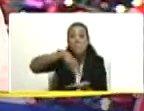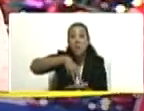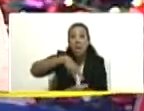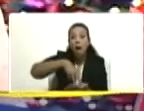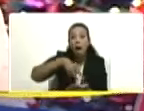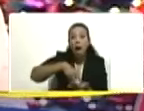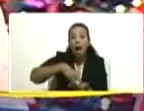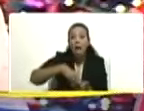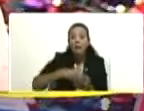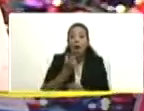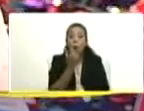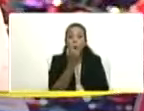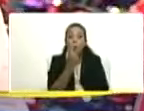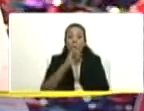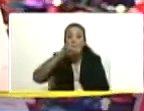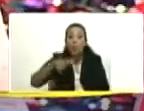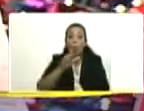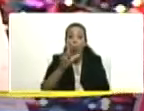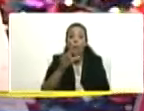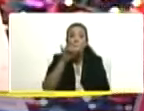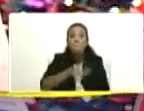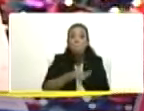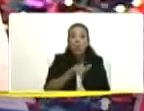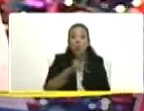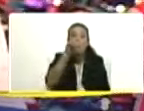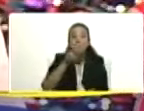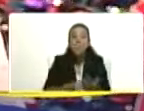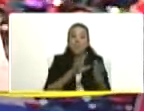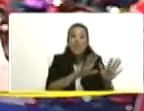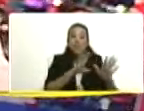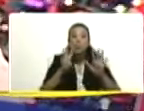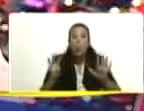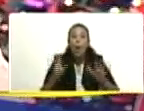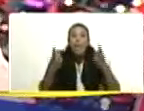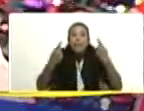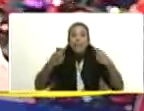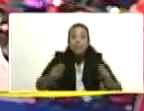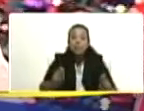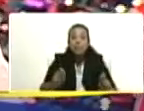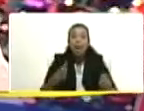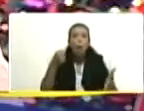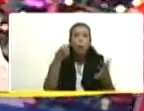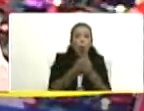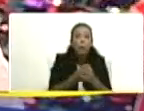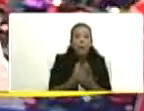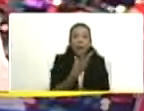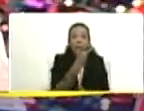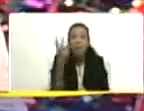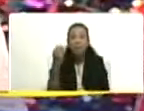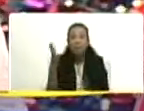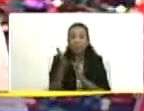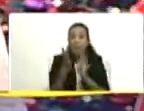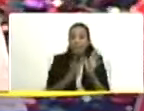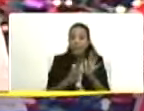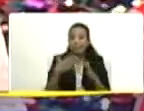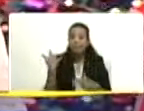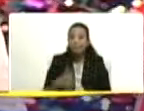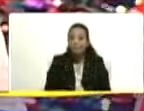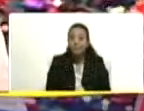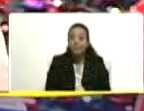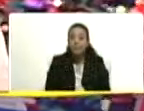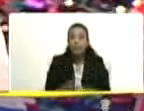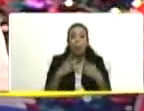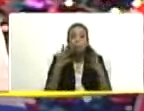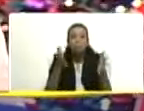el 11 de julio del mismo 2019, habían intentado el golpe de Estado el 30 de abril y